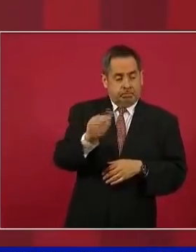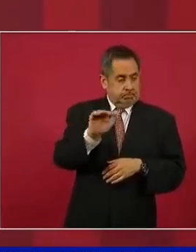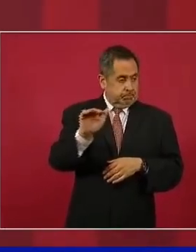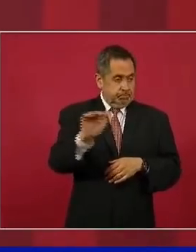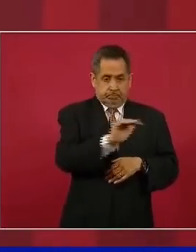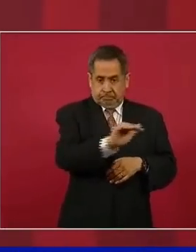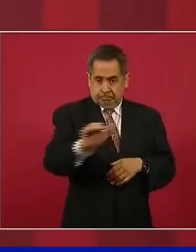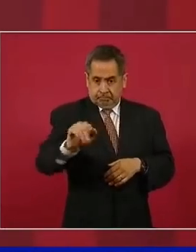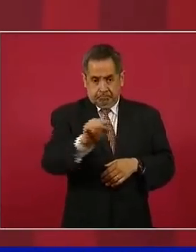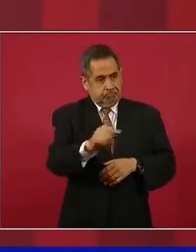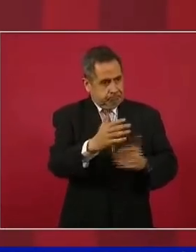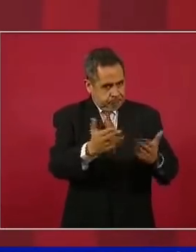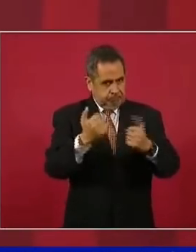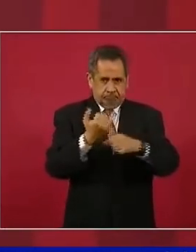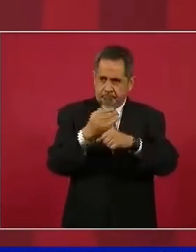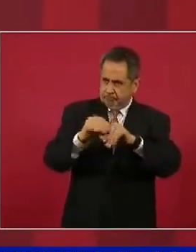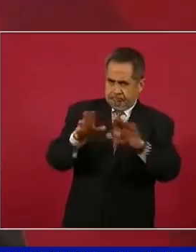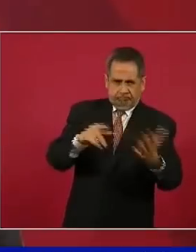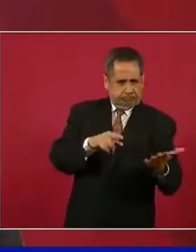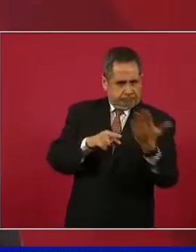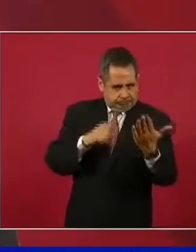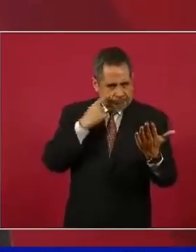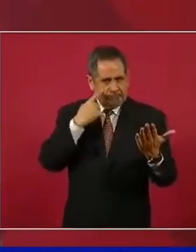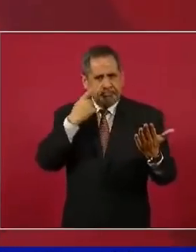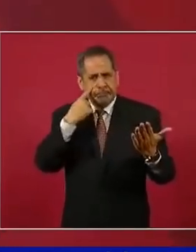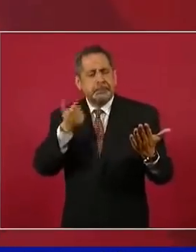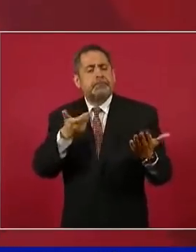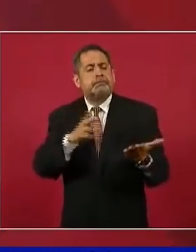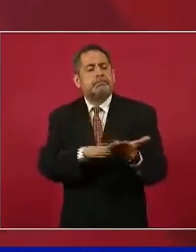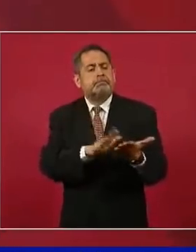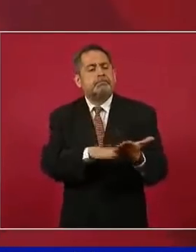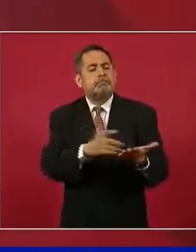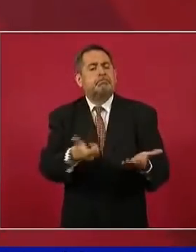informen, es porque